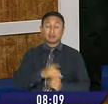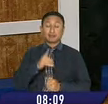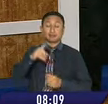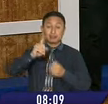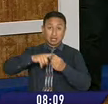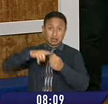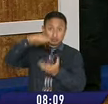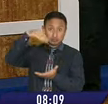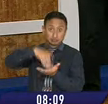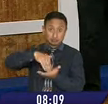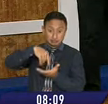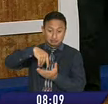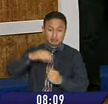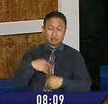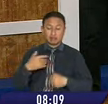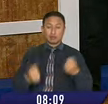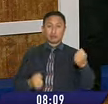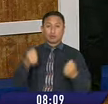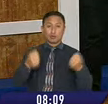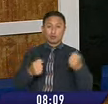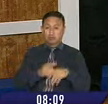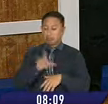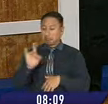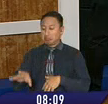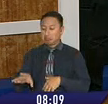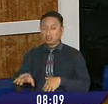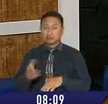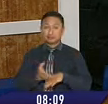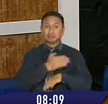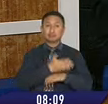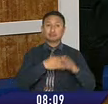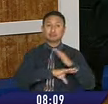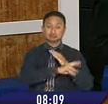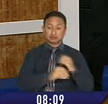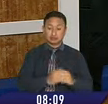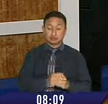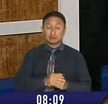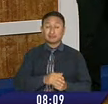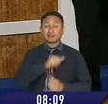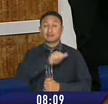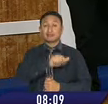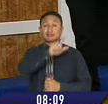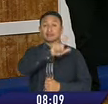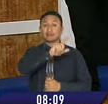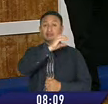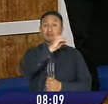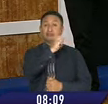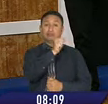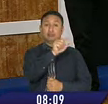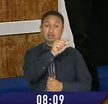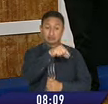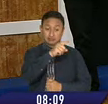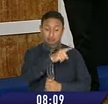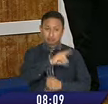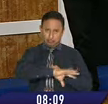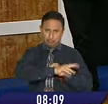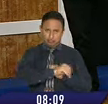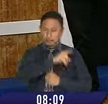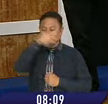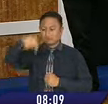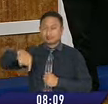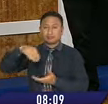histórico fue abandonado un camión reportado como robado en el sector de Aloac. Así es. La madrugada de este jueves sucedió este hecho.